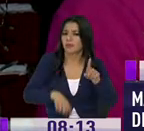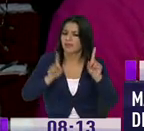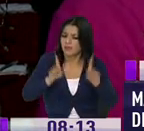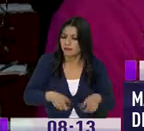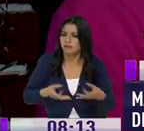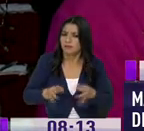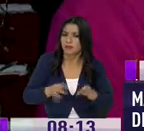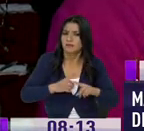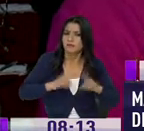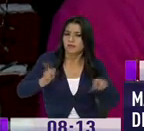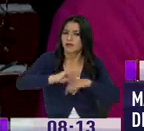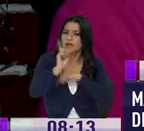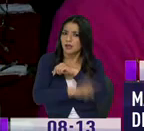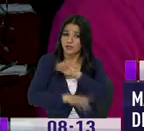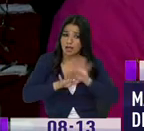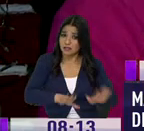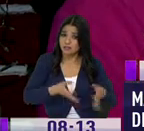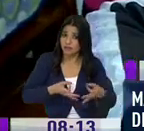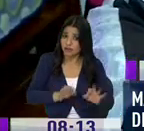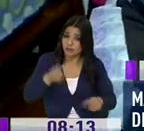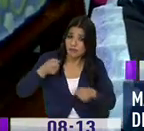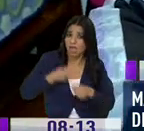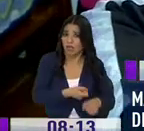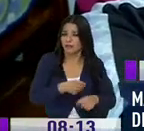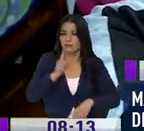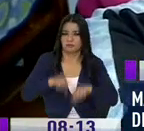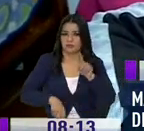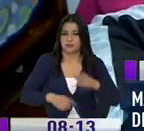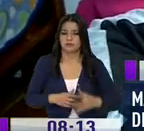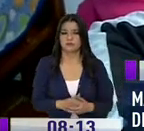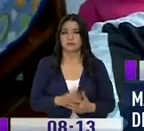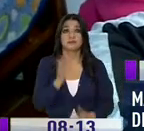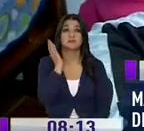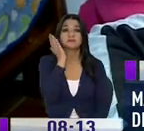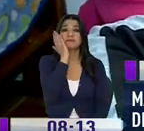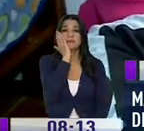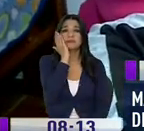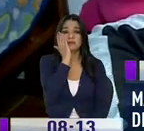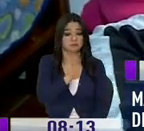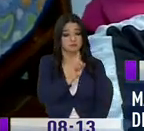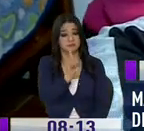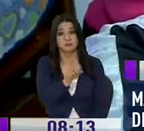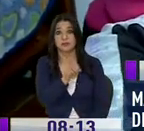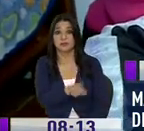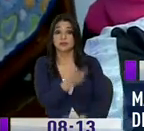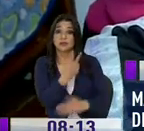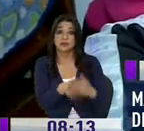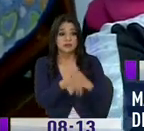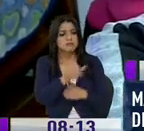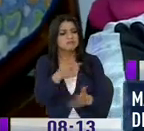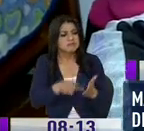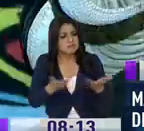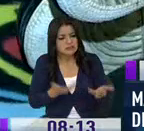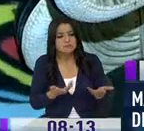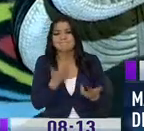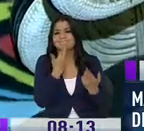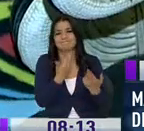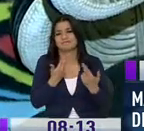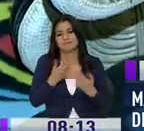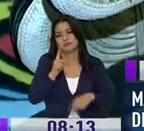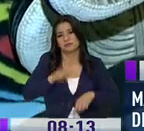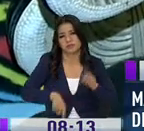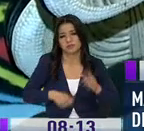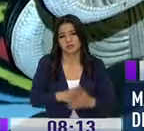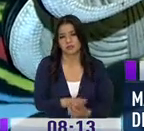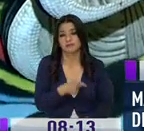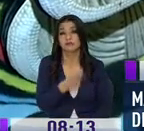corrección, no en esa forma. La madre no puede preguntarle a su hija qué es lo que realmente pasó debido a que